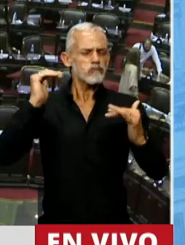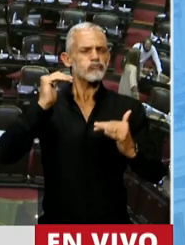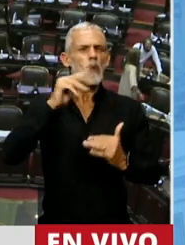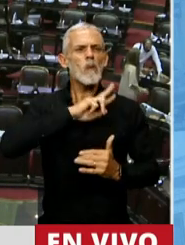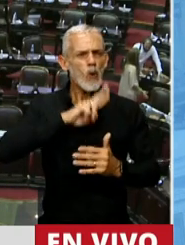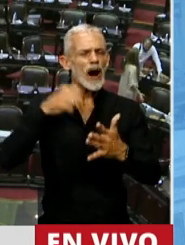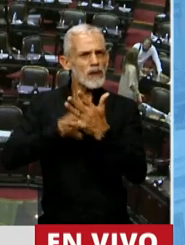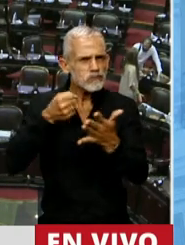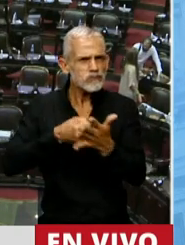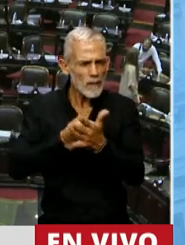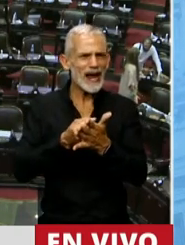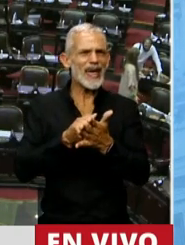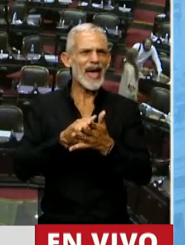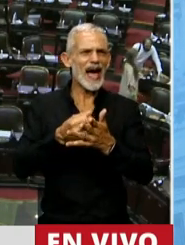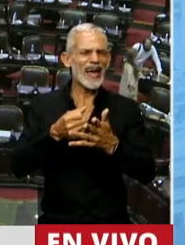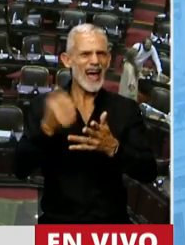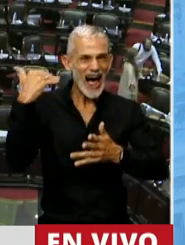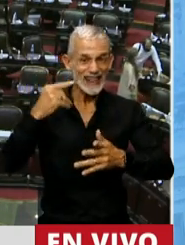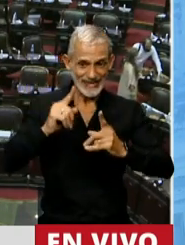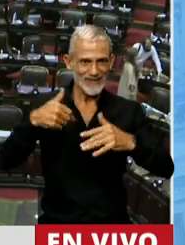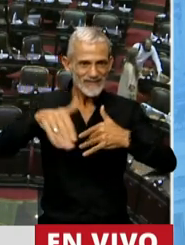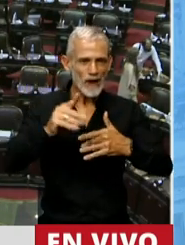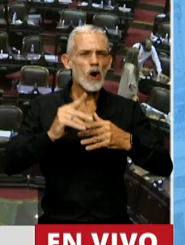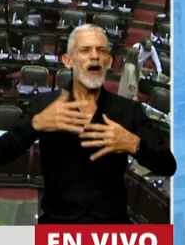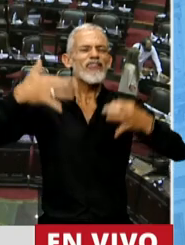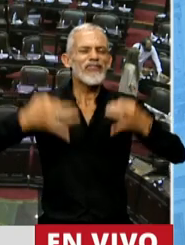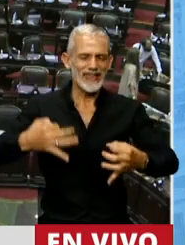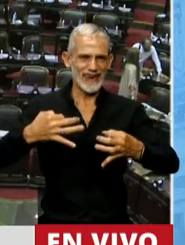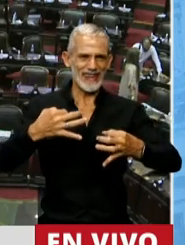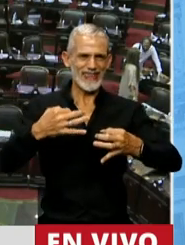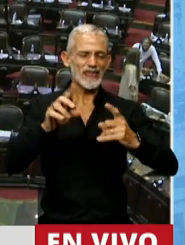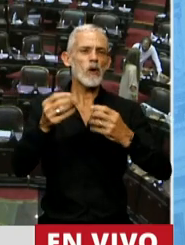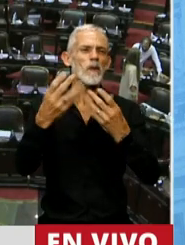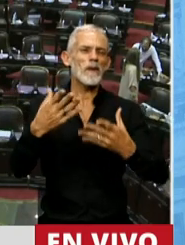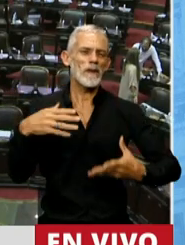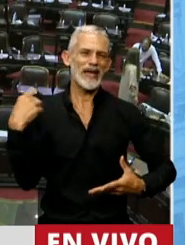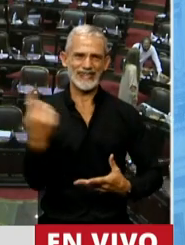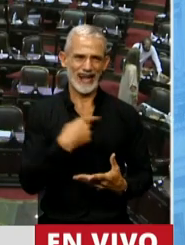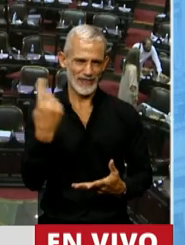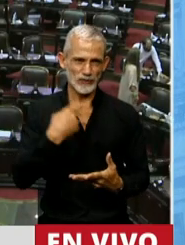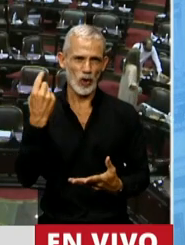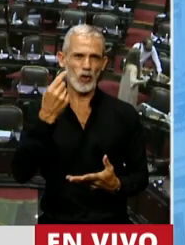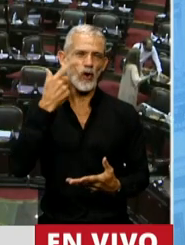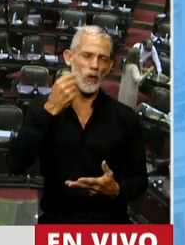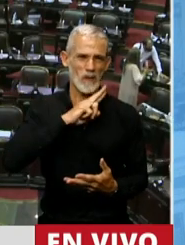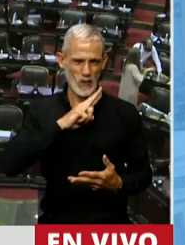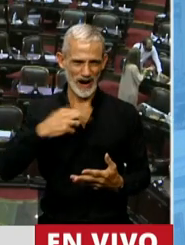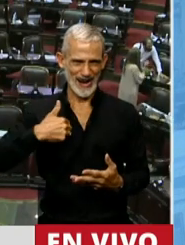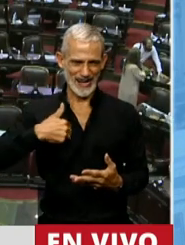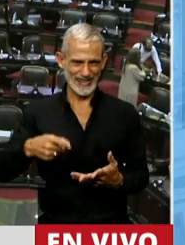que pelea y que peleó por la dignidad y por el bienestar de todos los argentinos y las